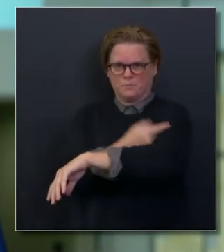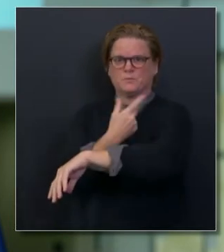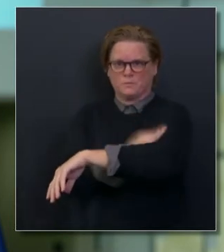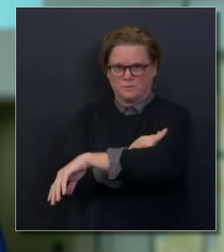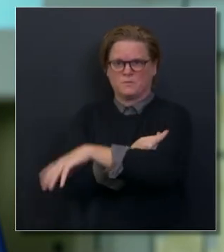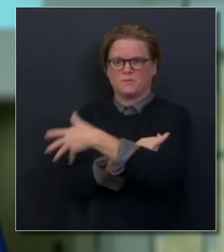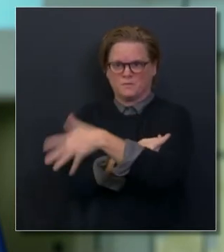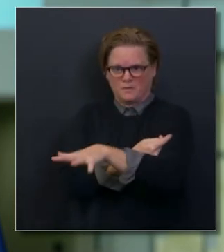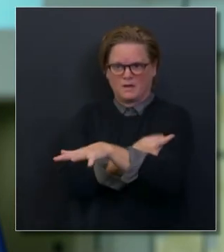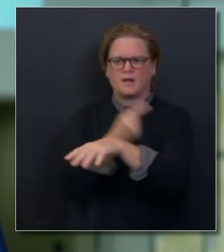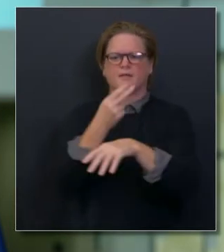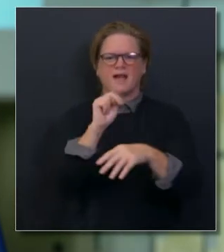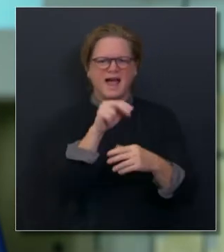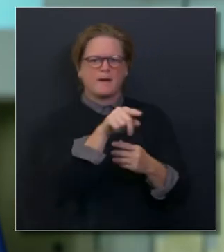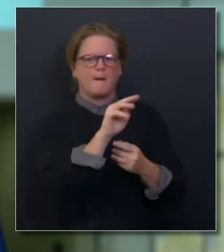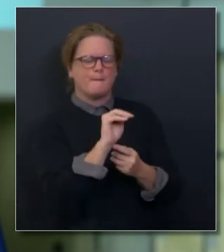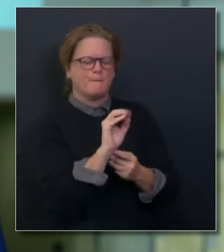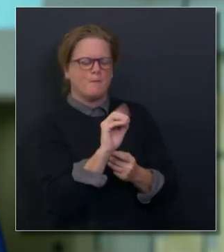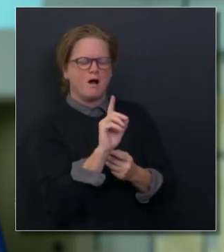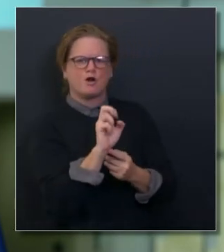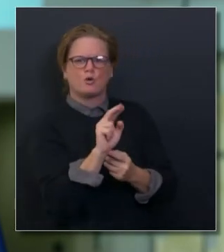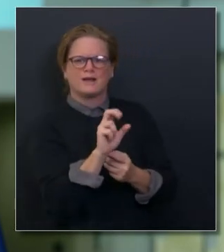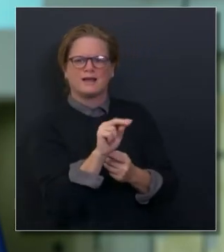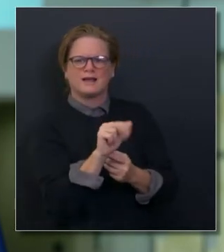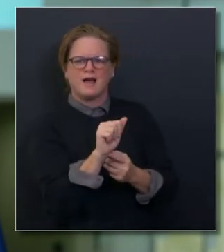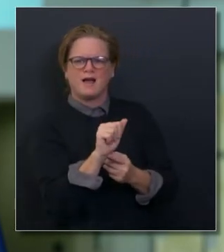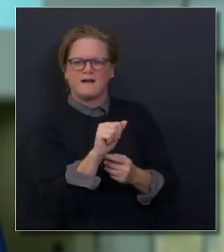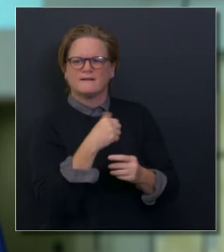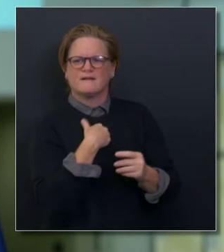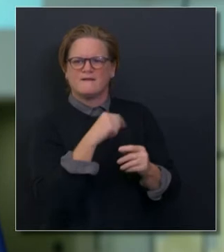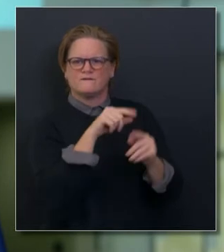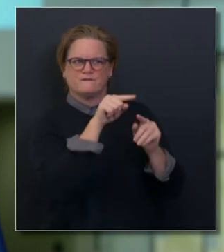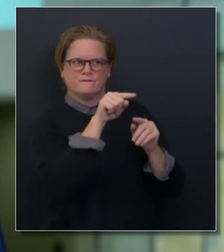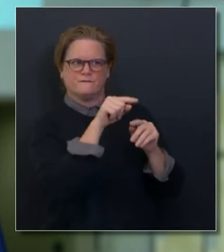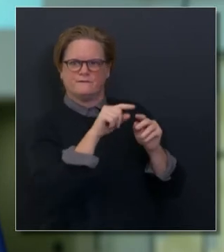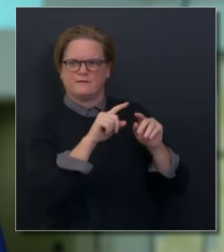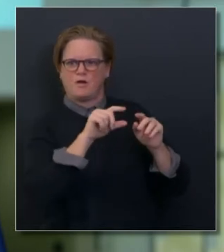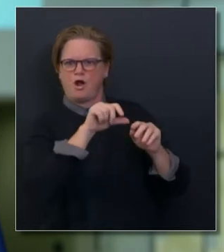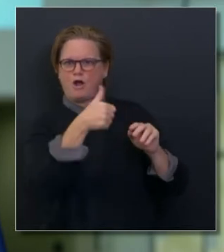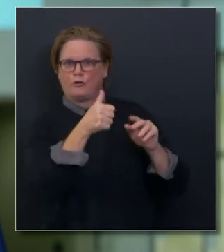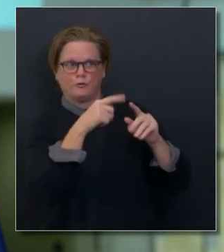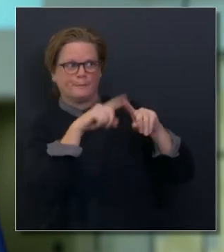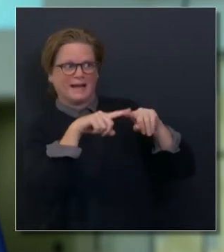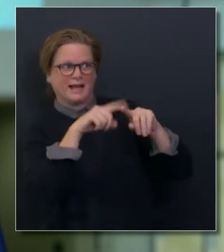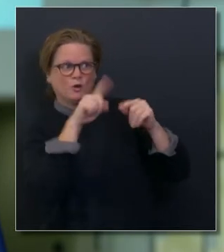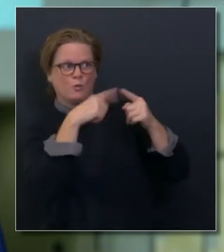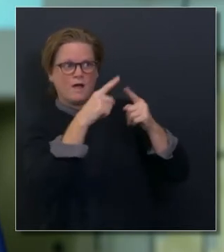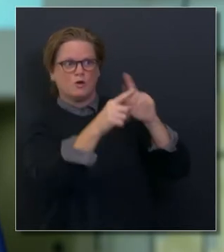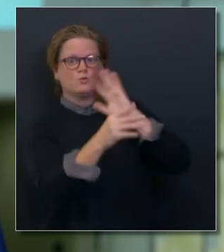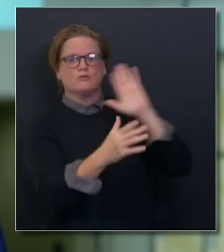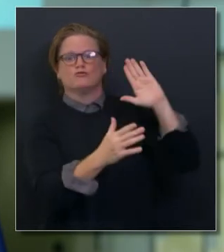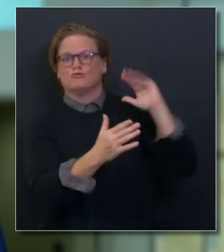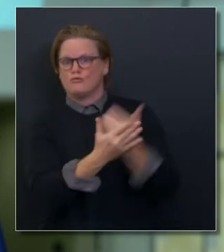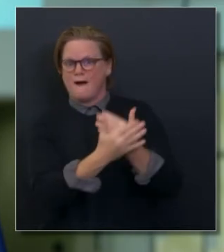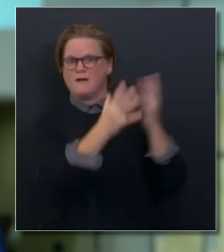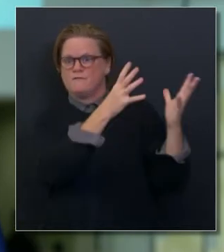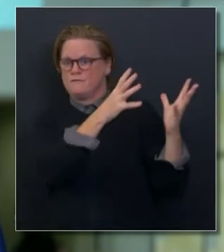continuar con Pfizer y Moderna la semana que viene, dependiendo del proceso y los envíos con el FDA. Y toda